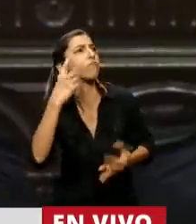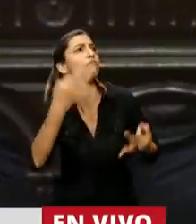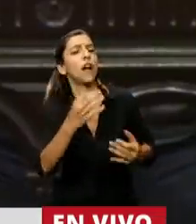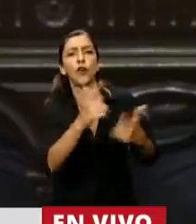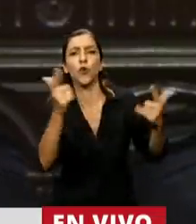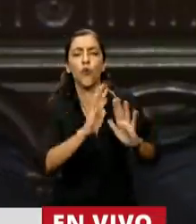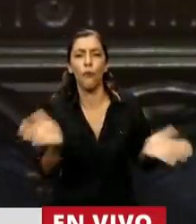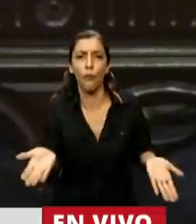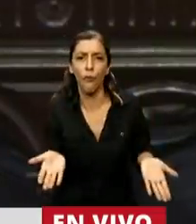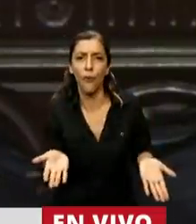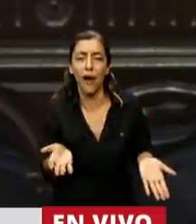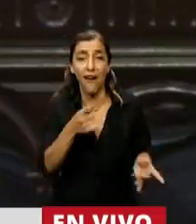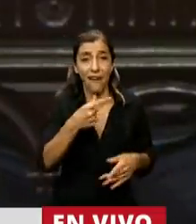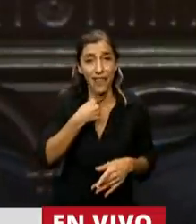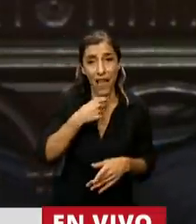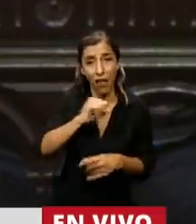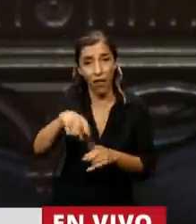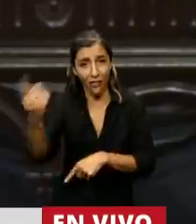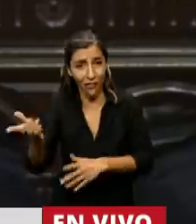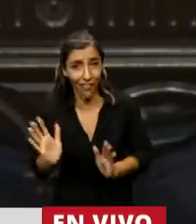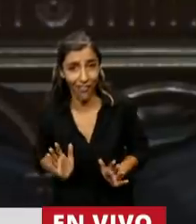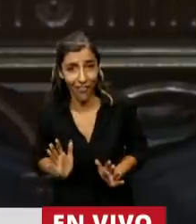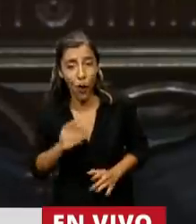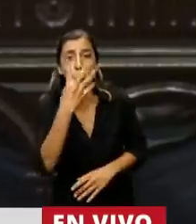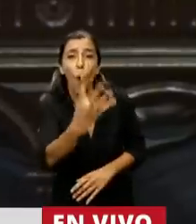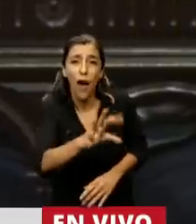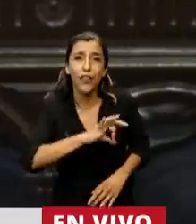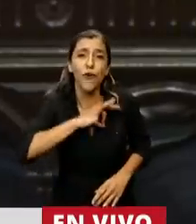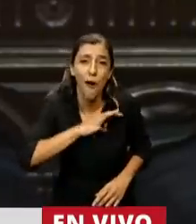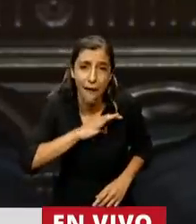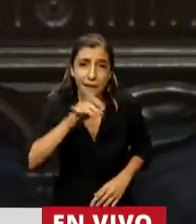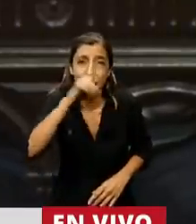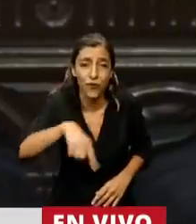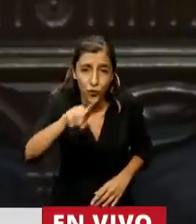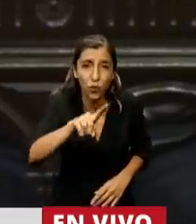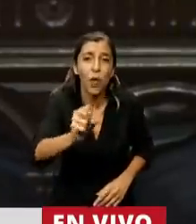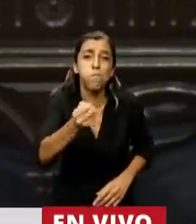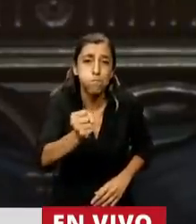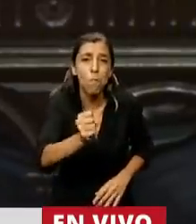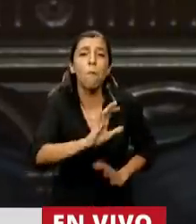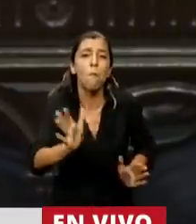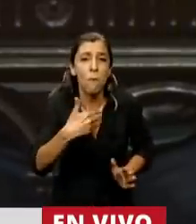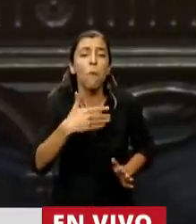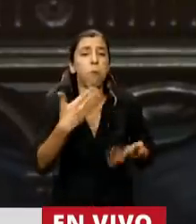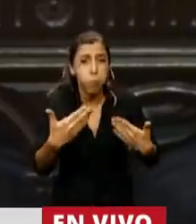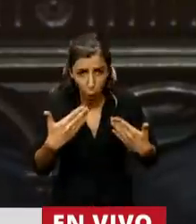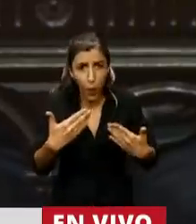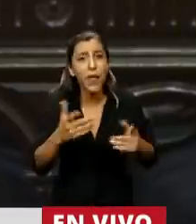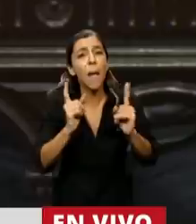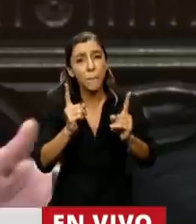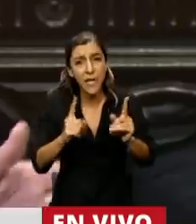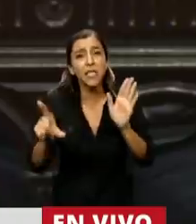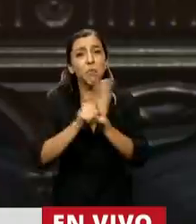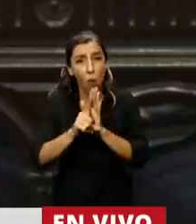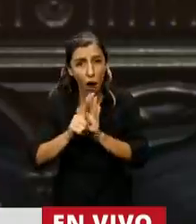racional fueron cuatro años cuatro años para hacer aprobar aquella ley vetada por cristina